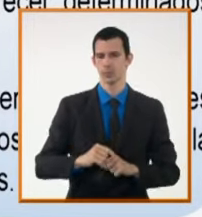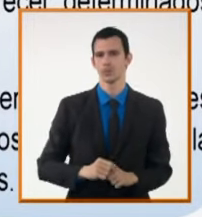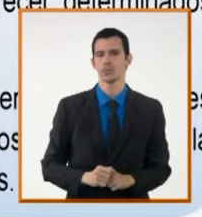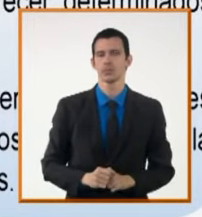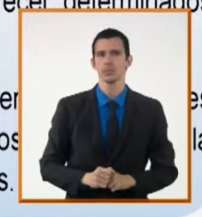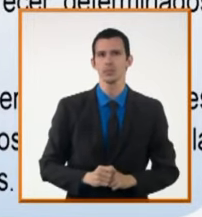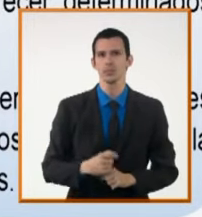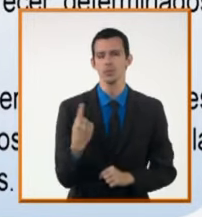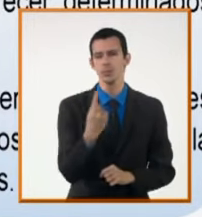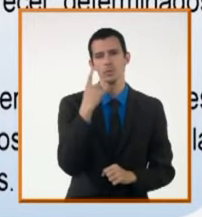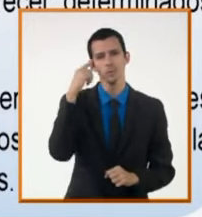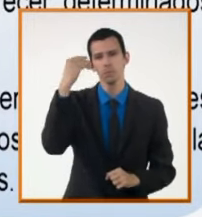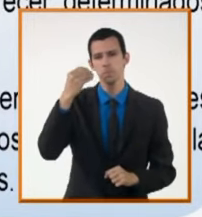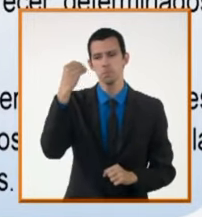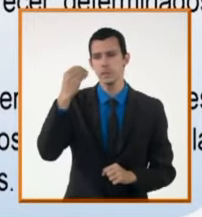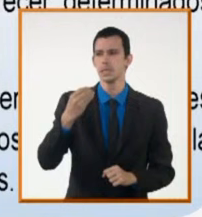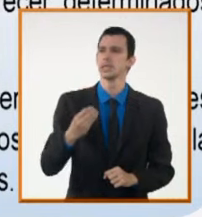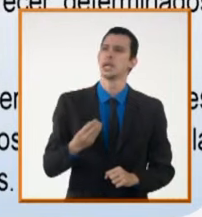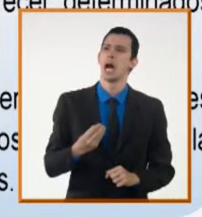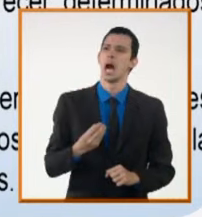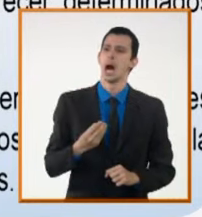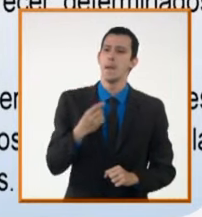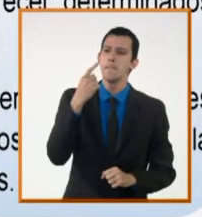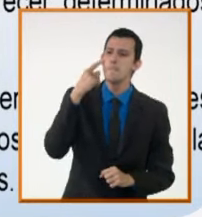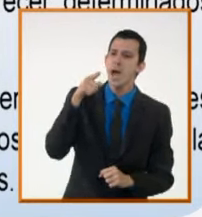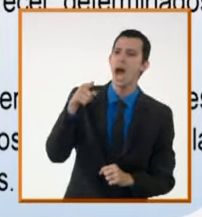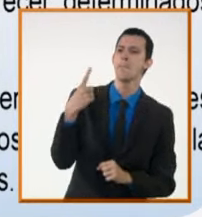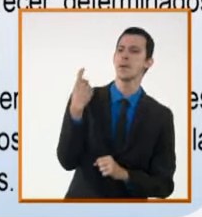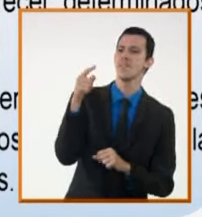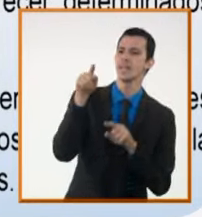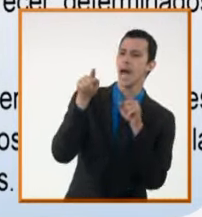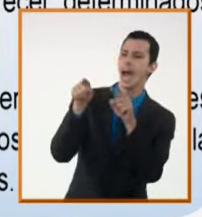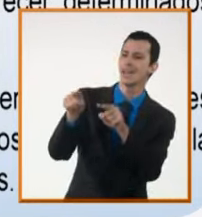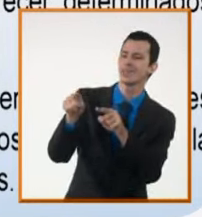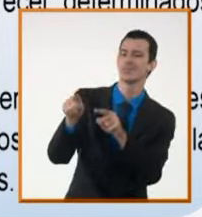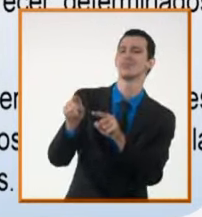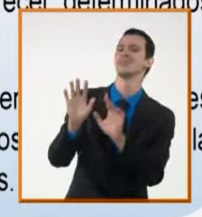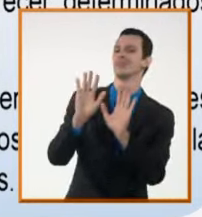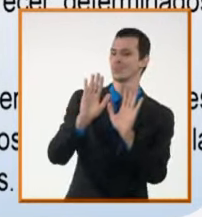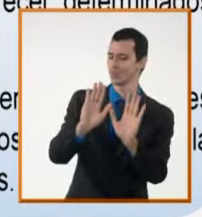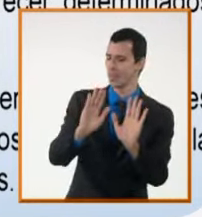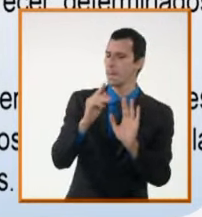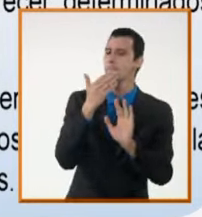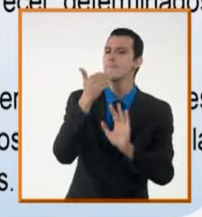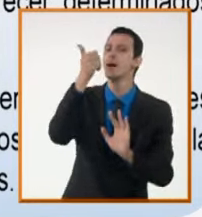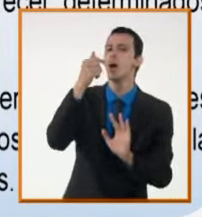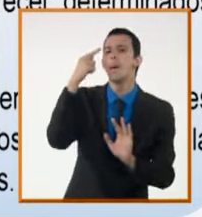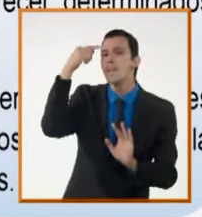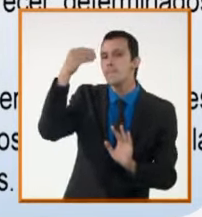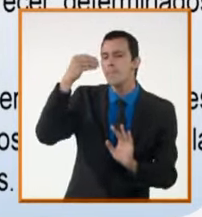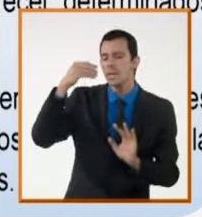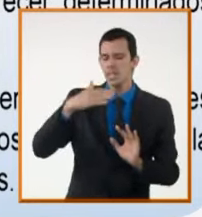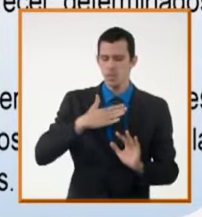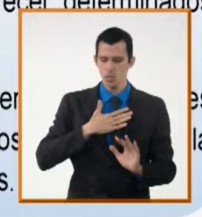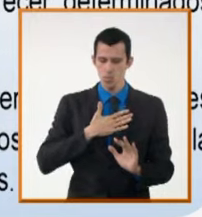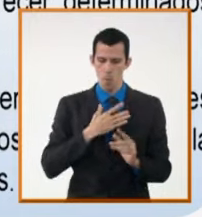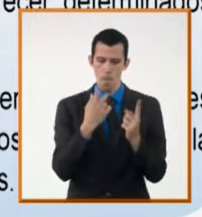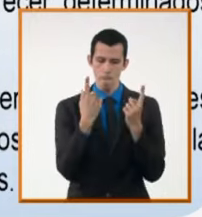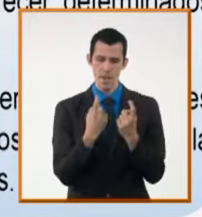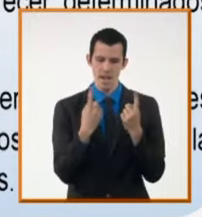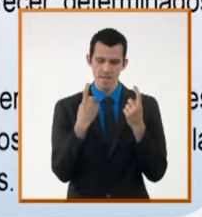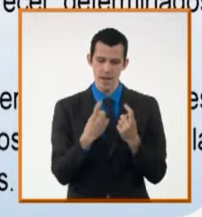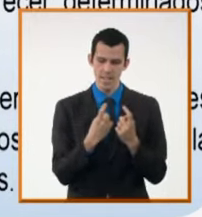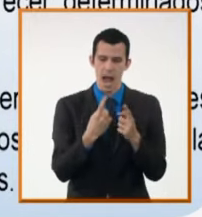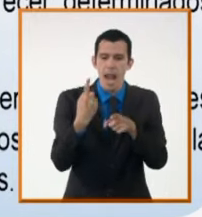Tenemos que favorecer esas materias primas para incrementar la producción nacional, especialmente las agropecuarias,